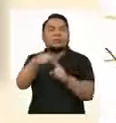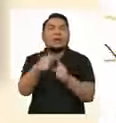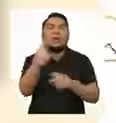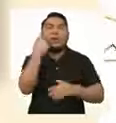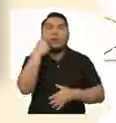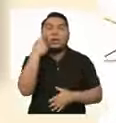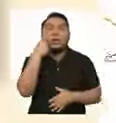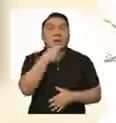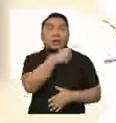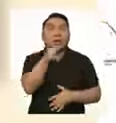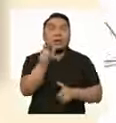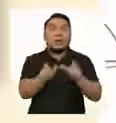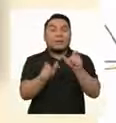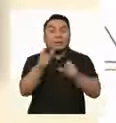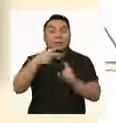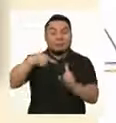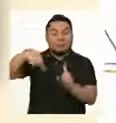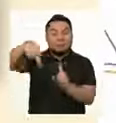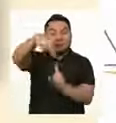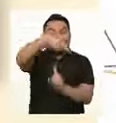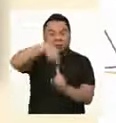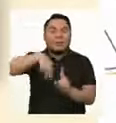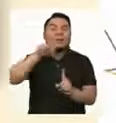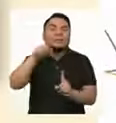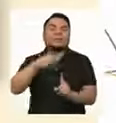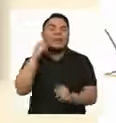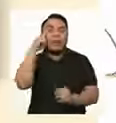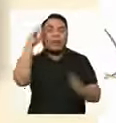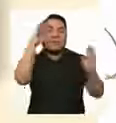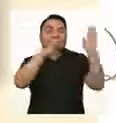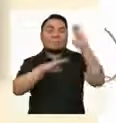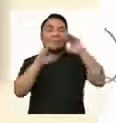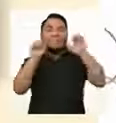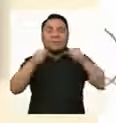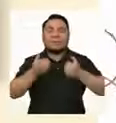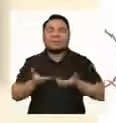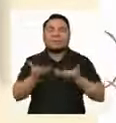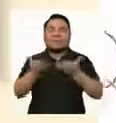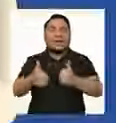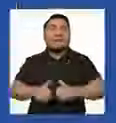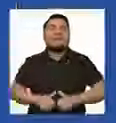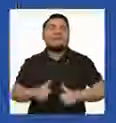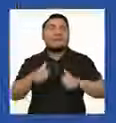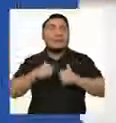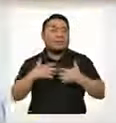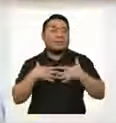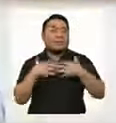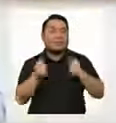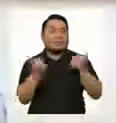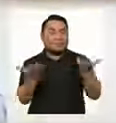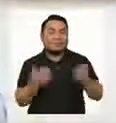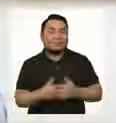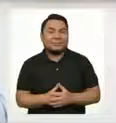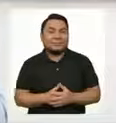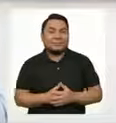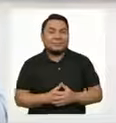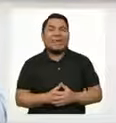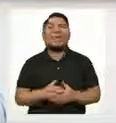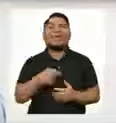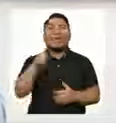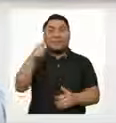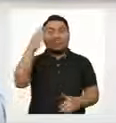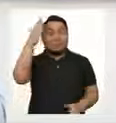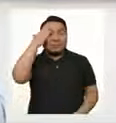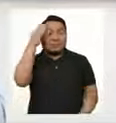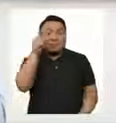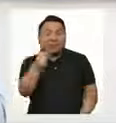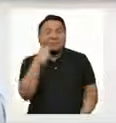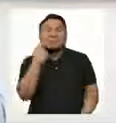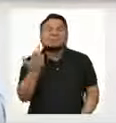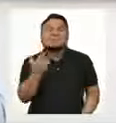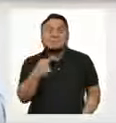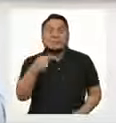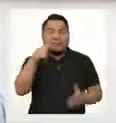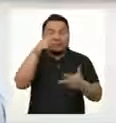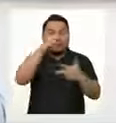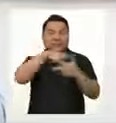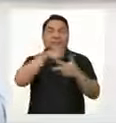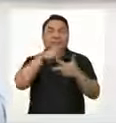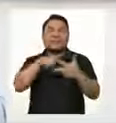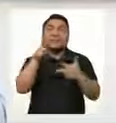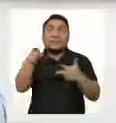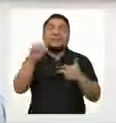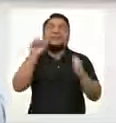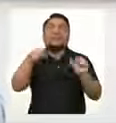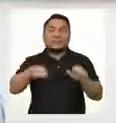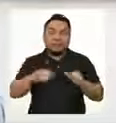conocer si las personas de nuestro entorno se preocupan por llevar una vida saludable. Como se dan cuenta, la variable es lleva una